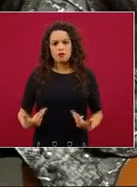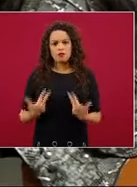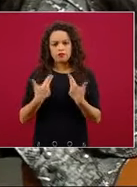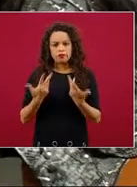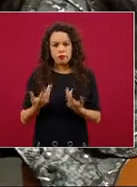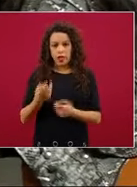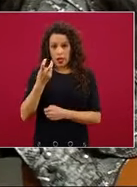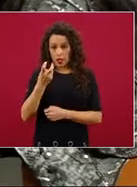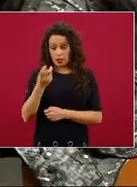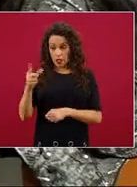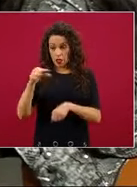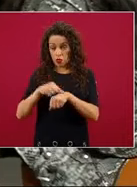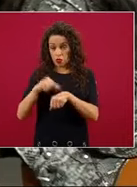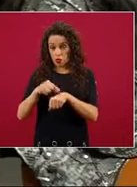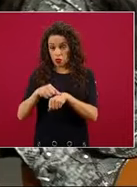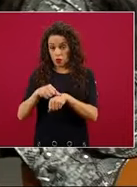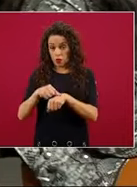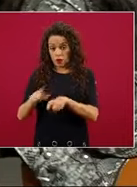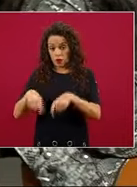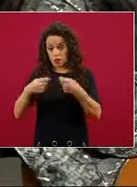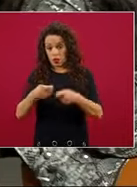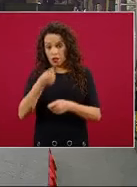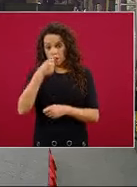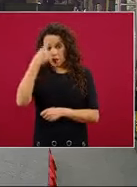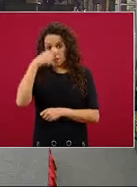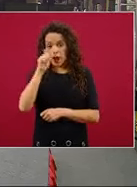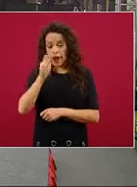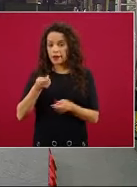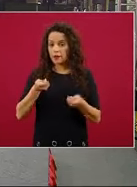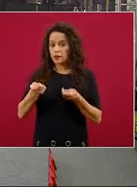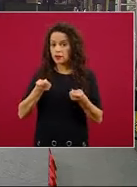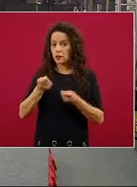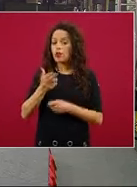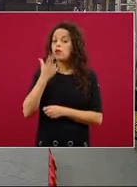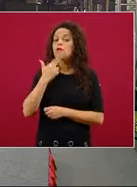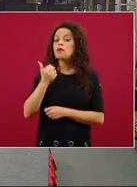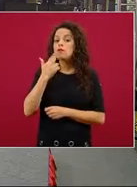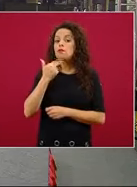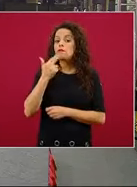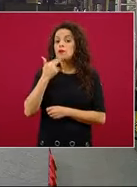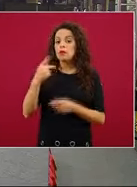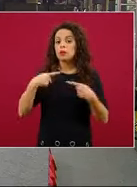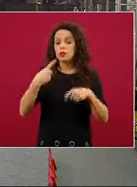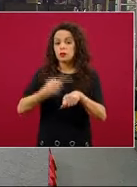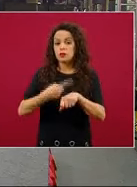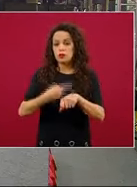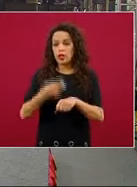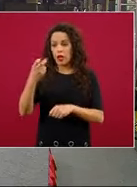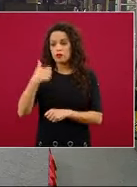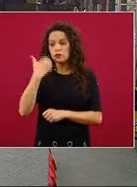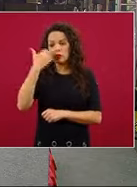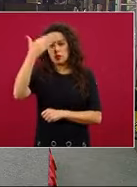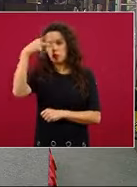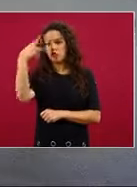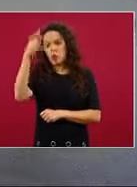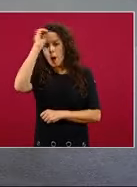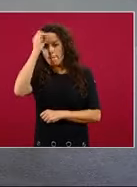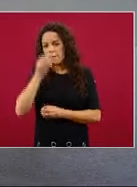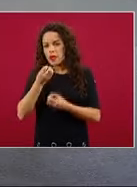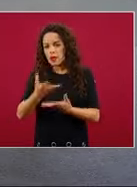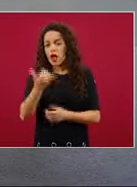en el sector salud para controlar la diabetes en las personas. Quisiera saber su postura. También su